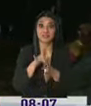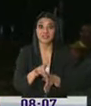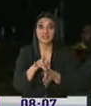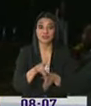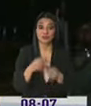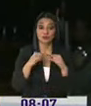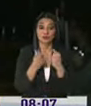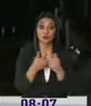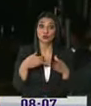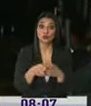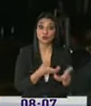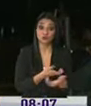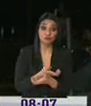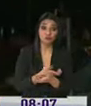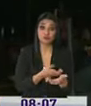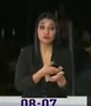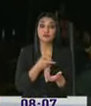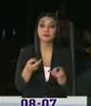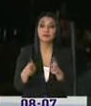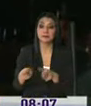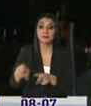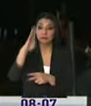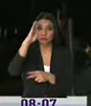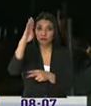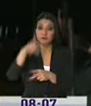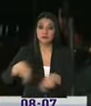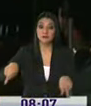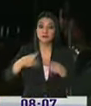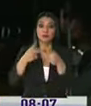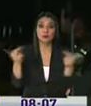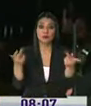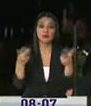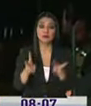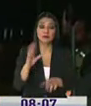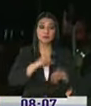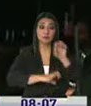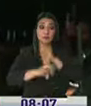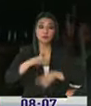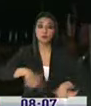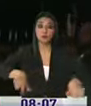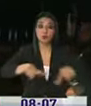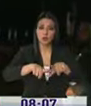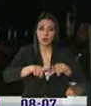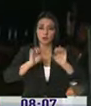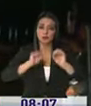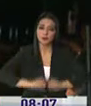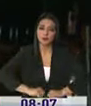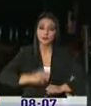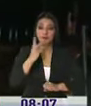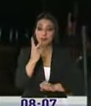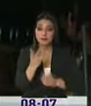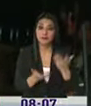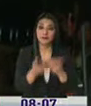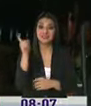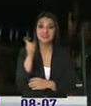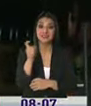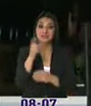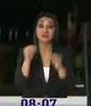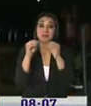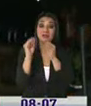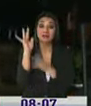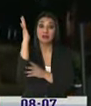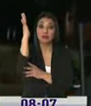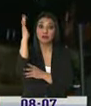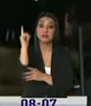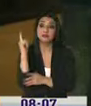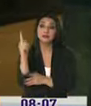competente de espacio público procederá a realizar una evaluación pertinente para ver si es que es necesario trozar o